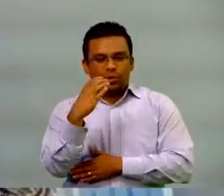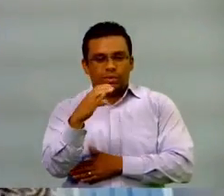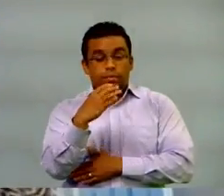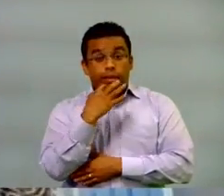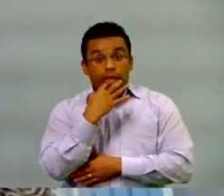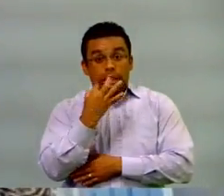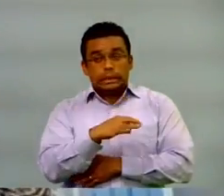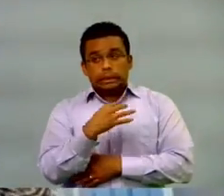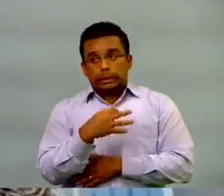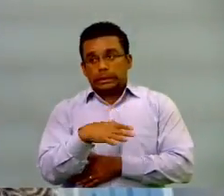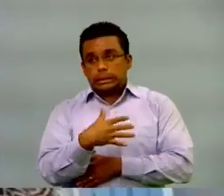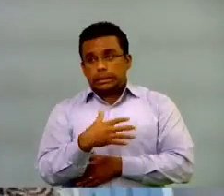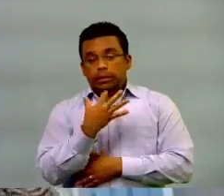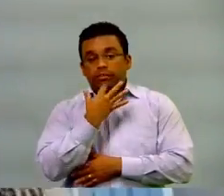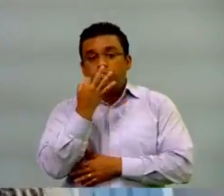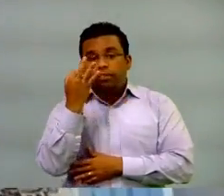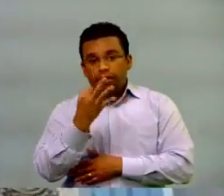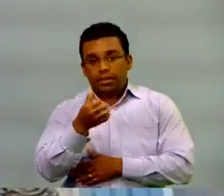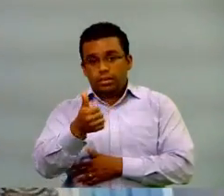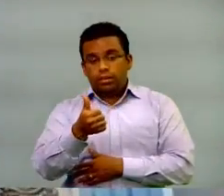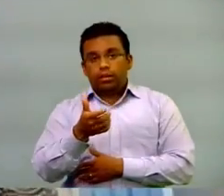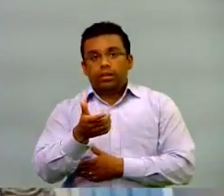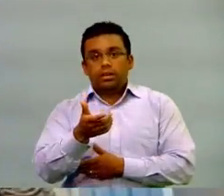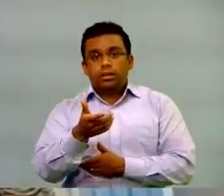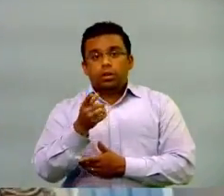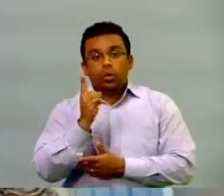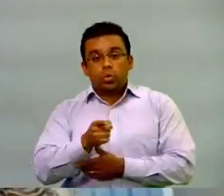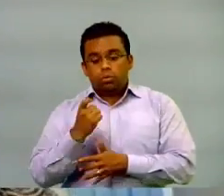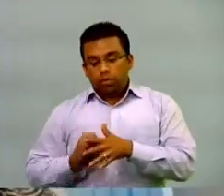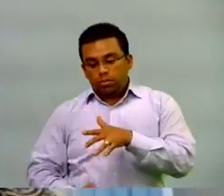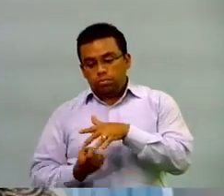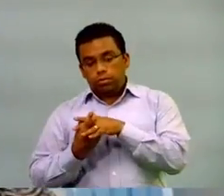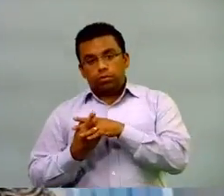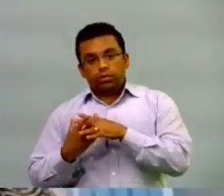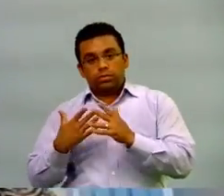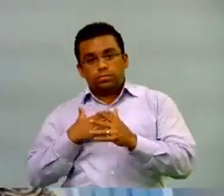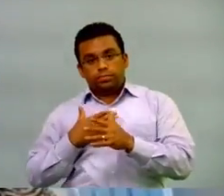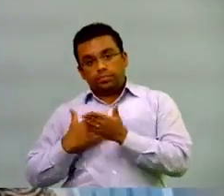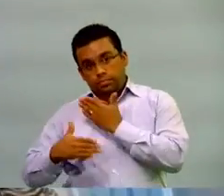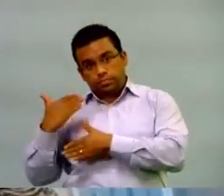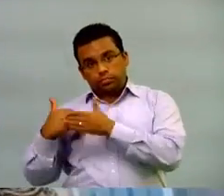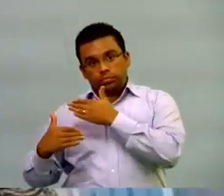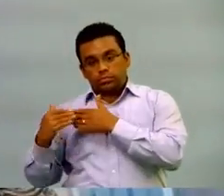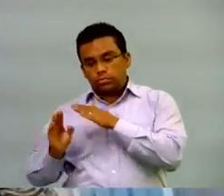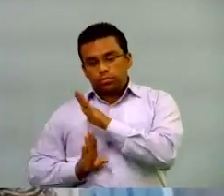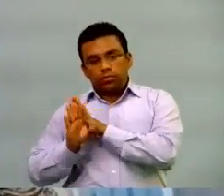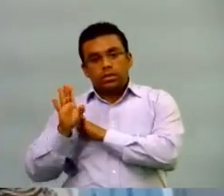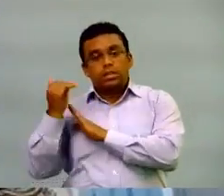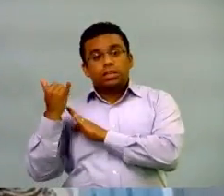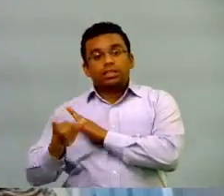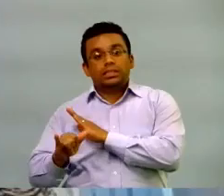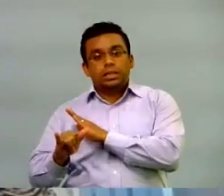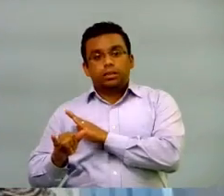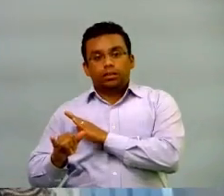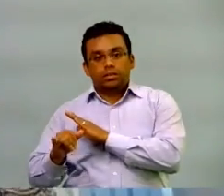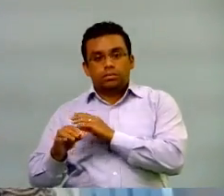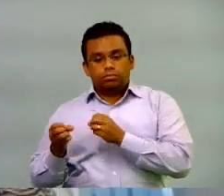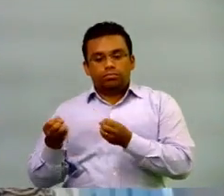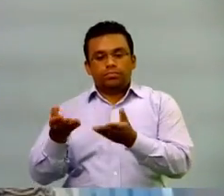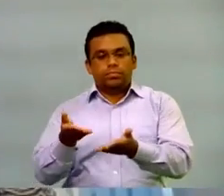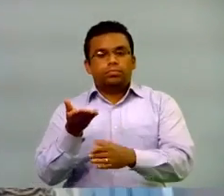que ha partido de la base de lo que hoy día están desarrollando, lo que hoy día están desarrollando los